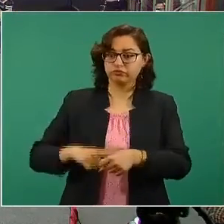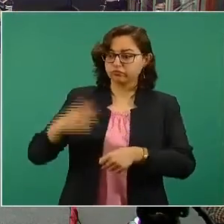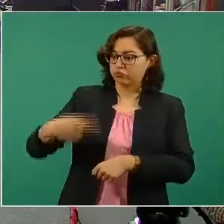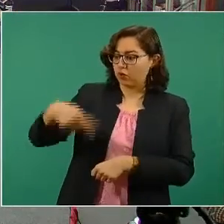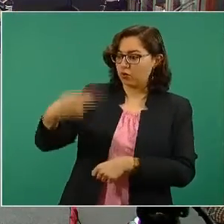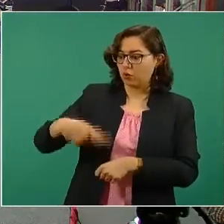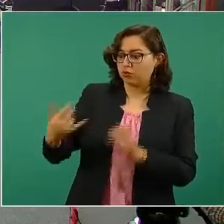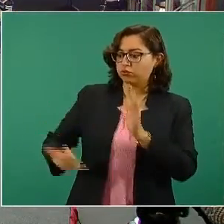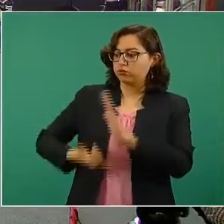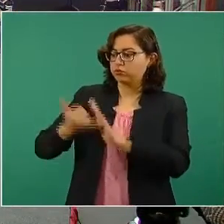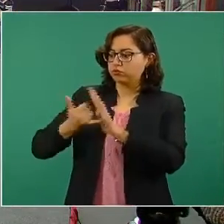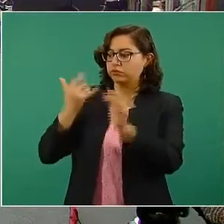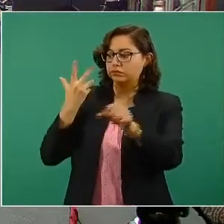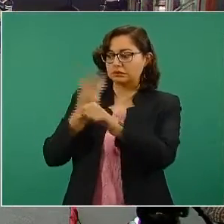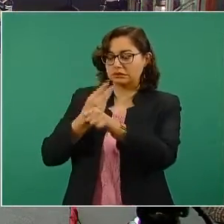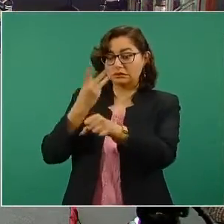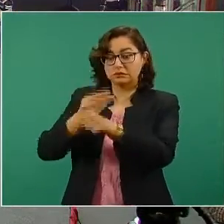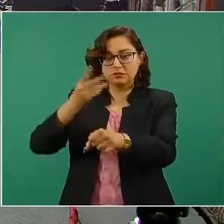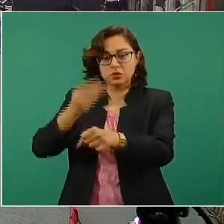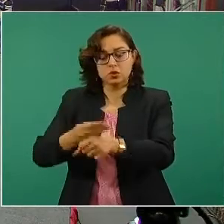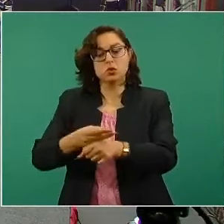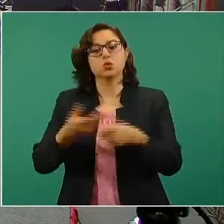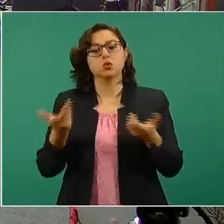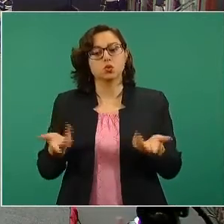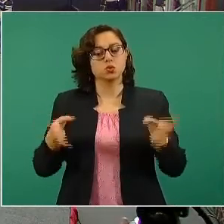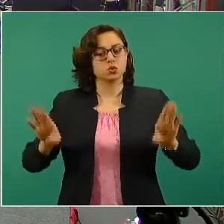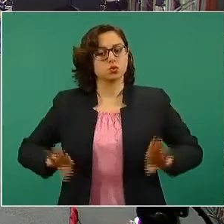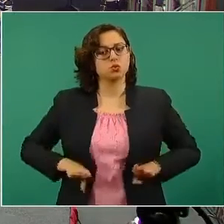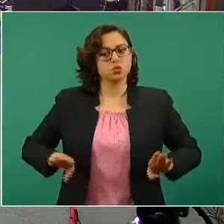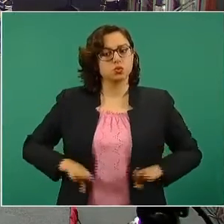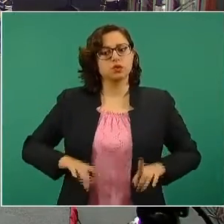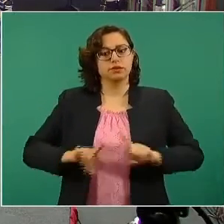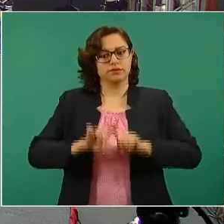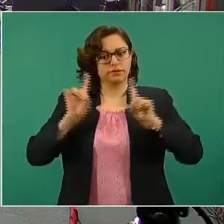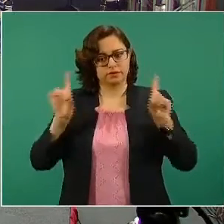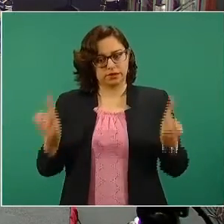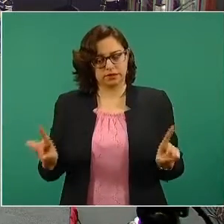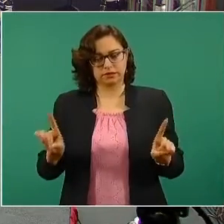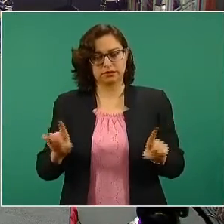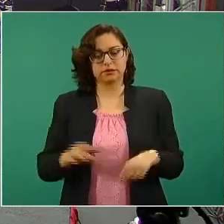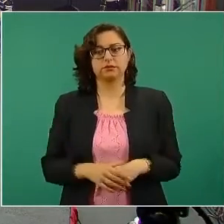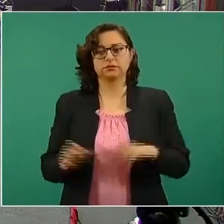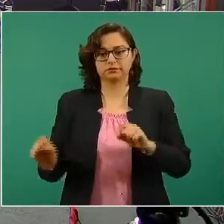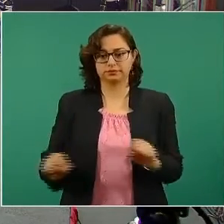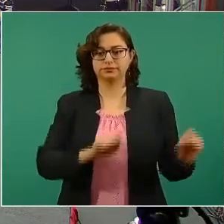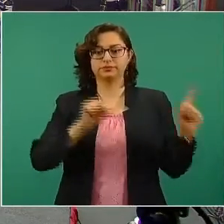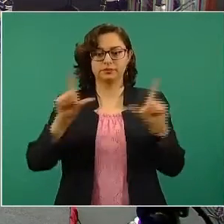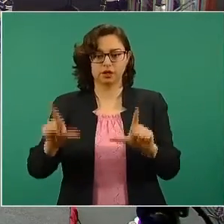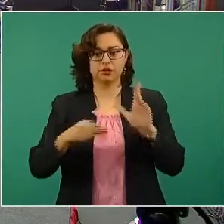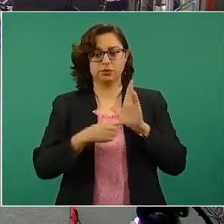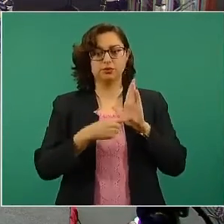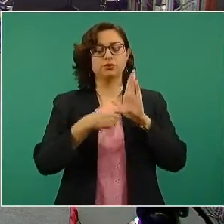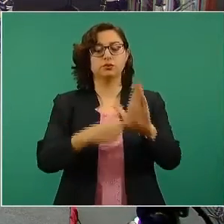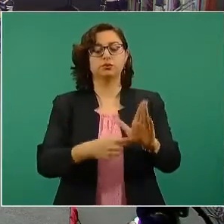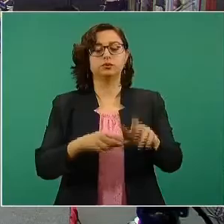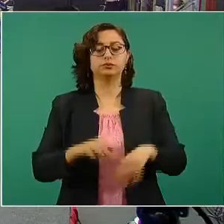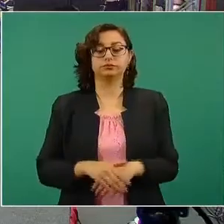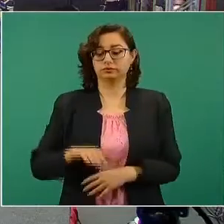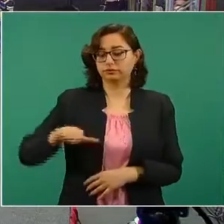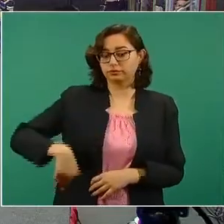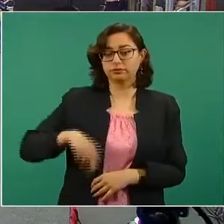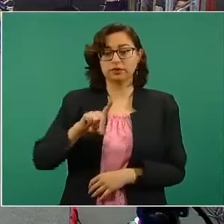tiene características muy precisas. Vamos a la presentación, por favor. Si bien, como bien lo expresaba